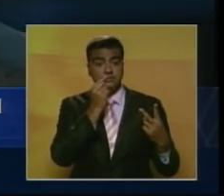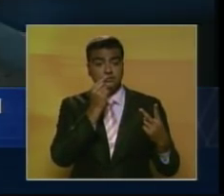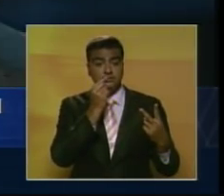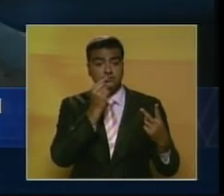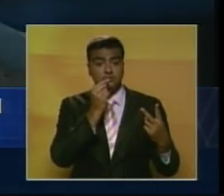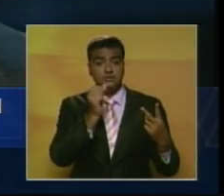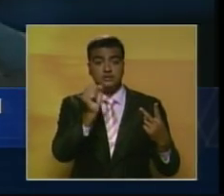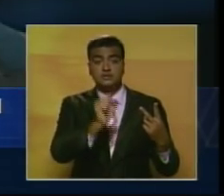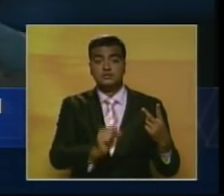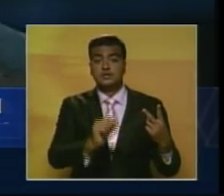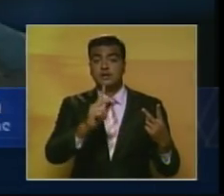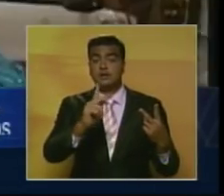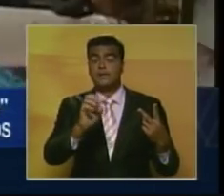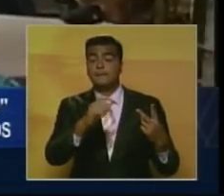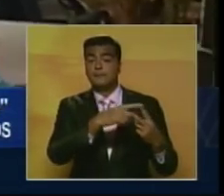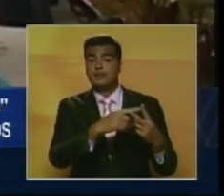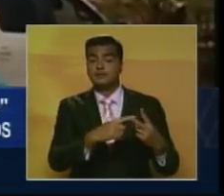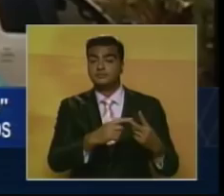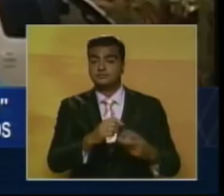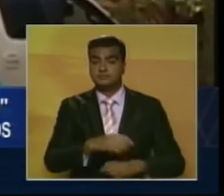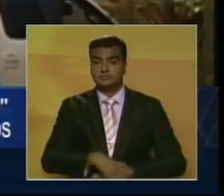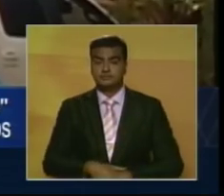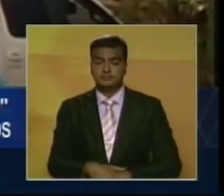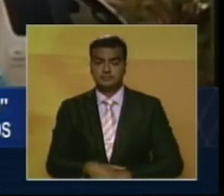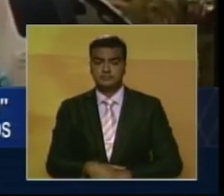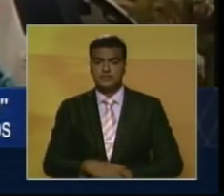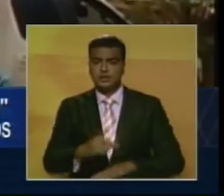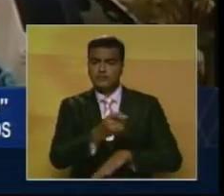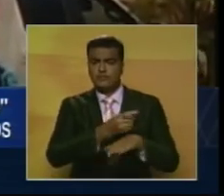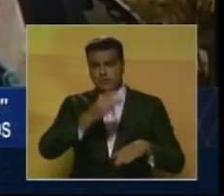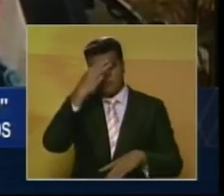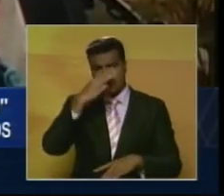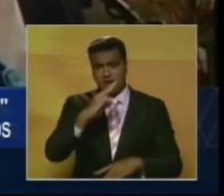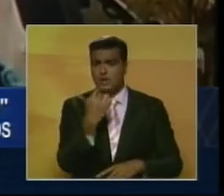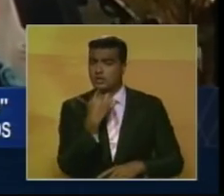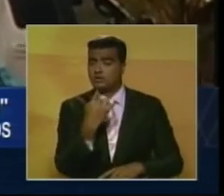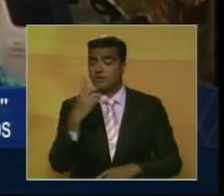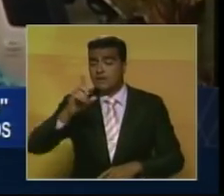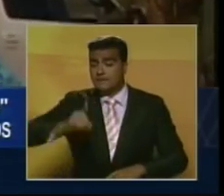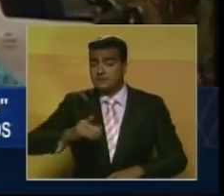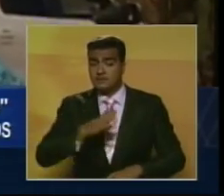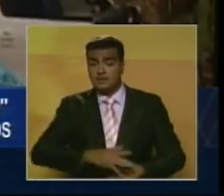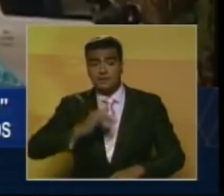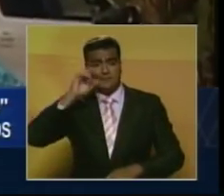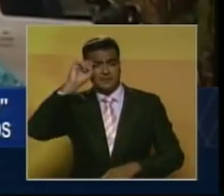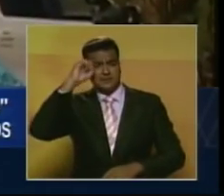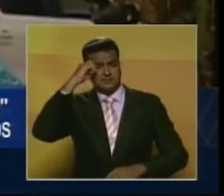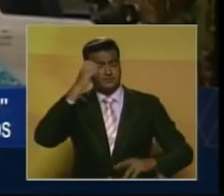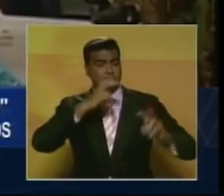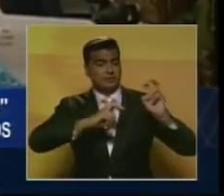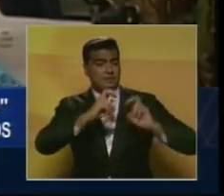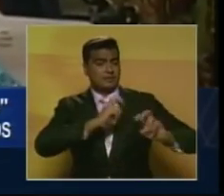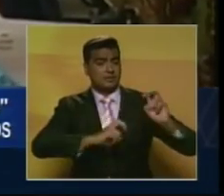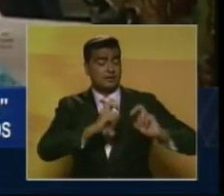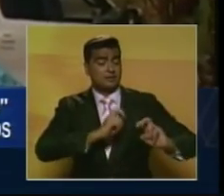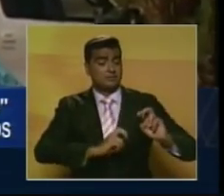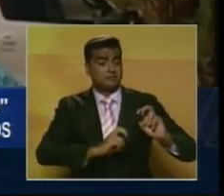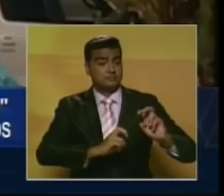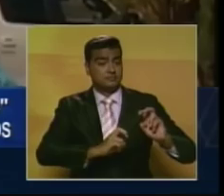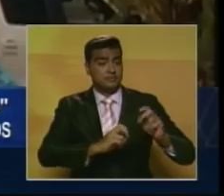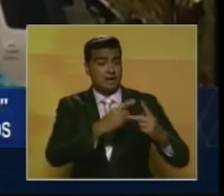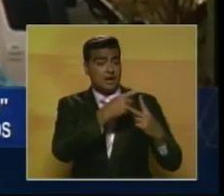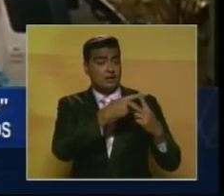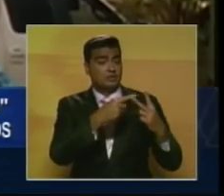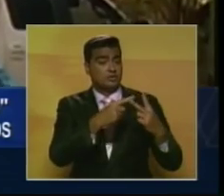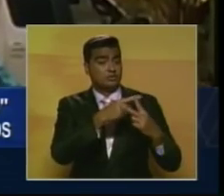Penn. Por otra parte, una fuente del gobierno mexicano manifestó que también se está considerando investigar a Del Castillo y a Penn